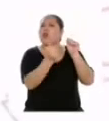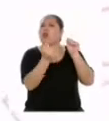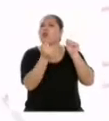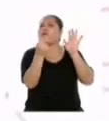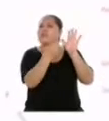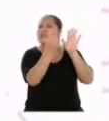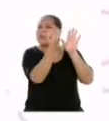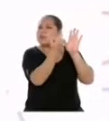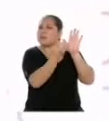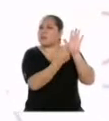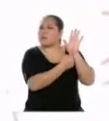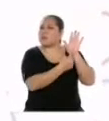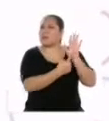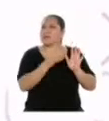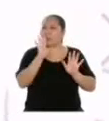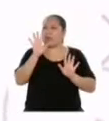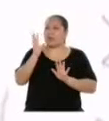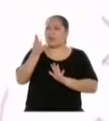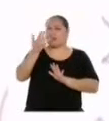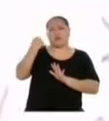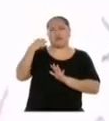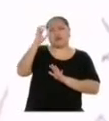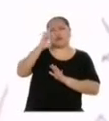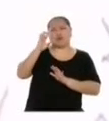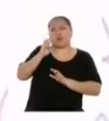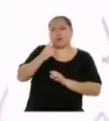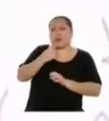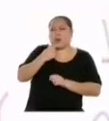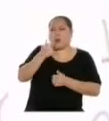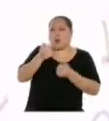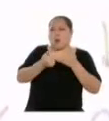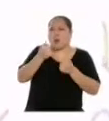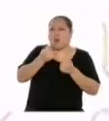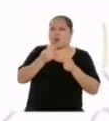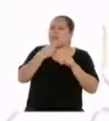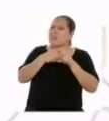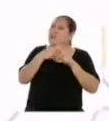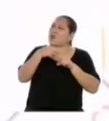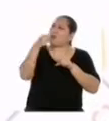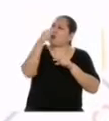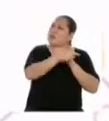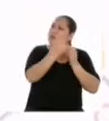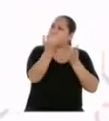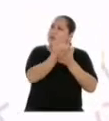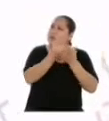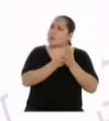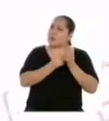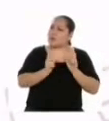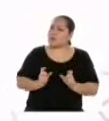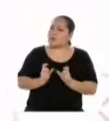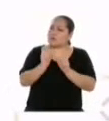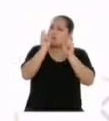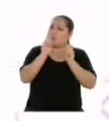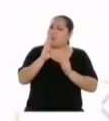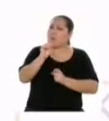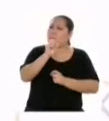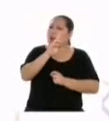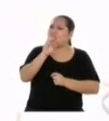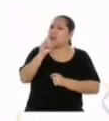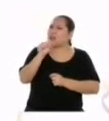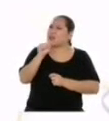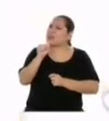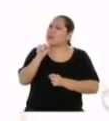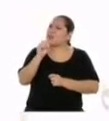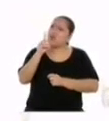imagen? Antes tengo una duda. ¿Cuál es el nombre de este gráfico? ¿Barras dobles?